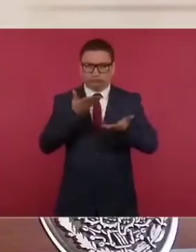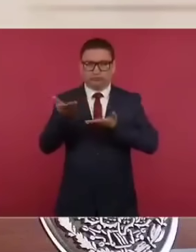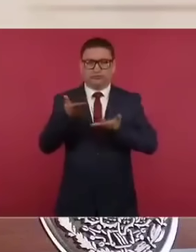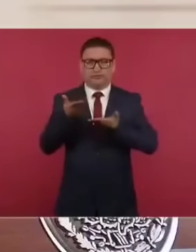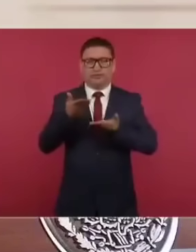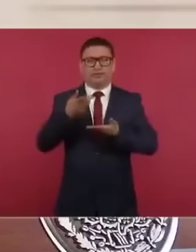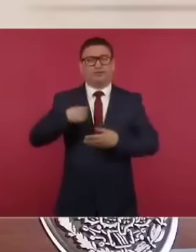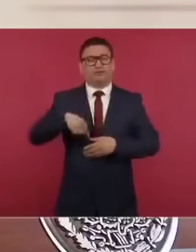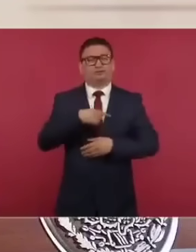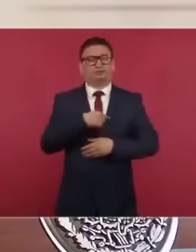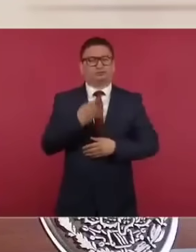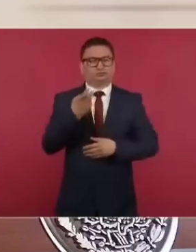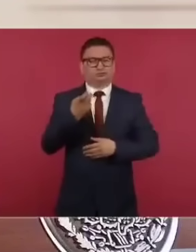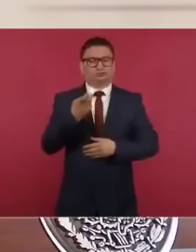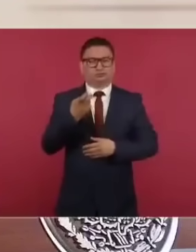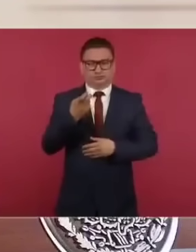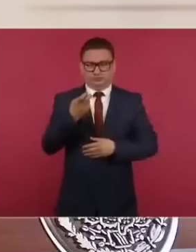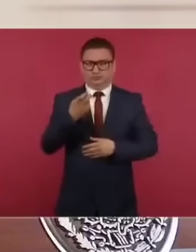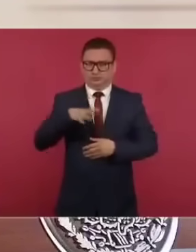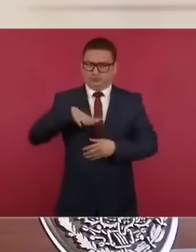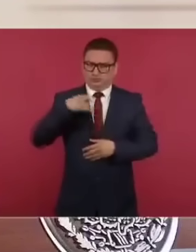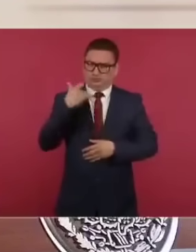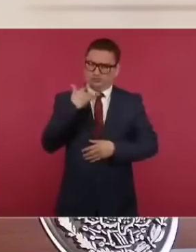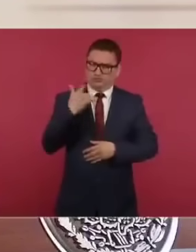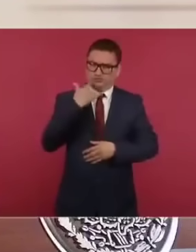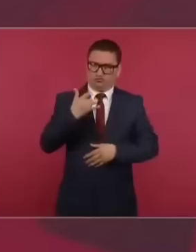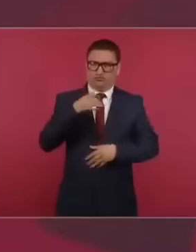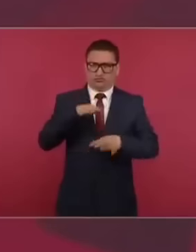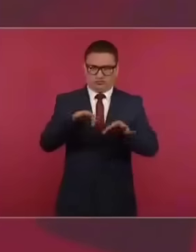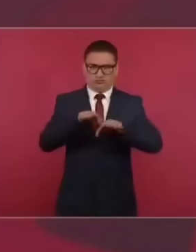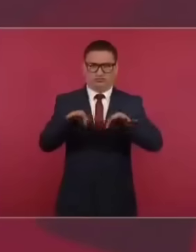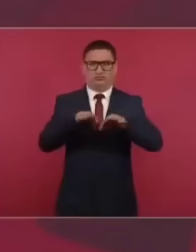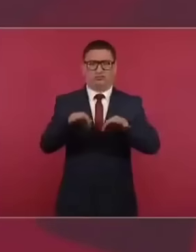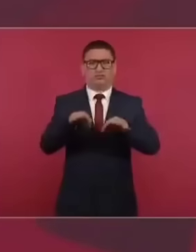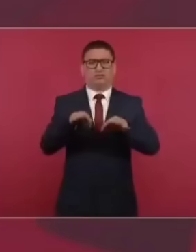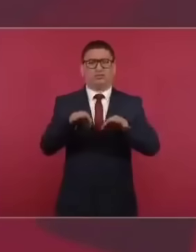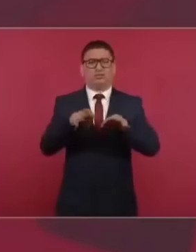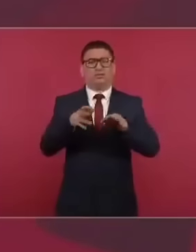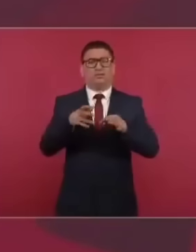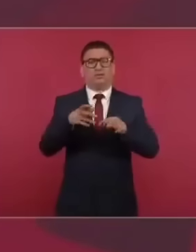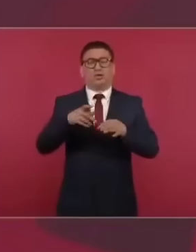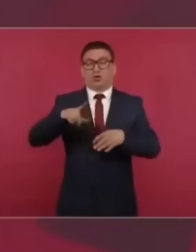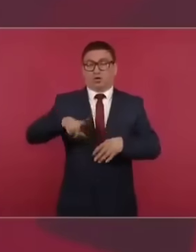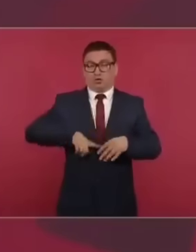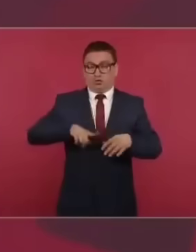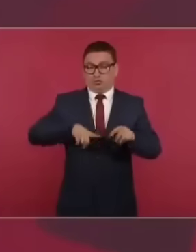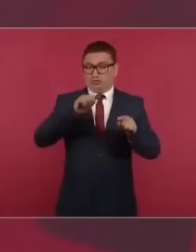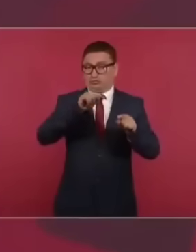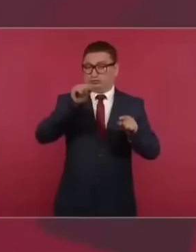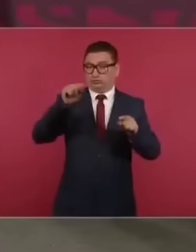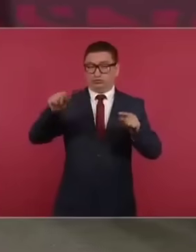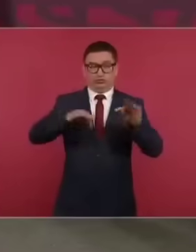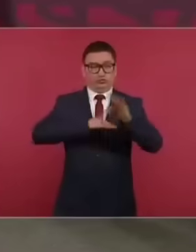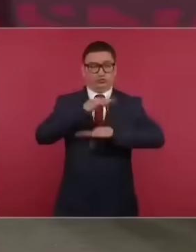y aparte honesta cosa que cosa que soil no lo es esa fue nuestra opinión Ten un excelente día hasta luego